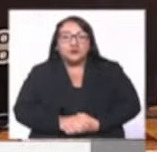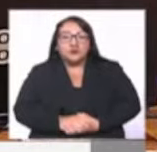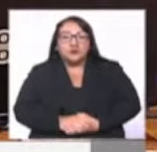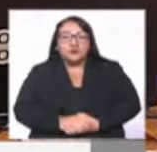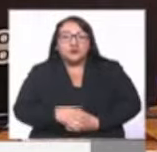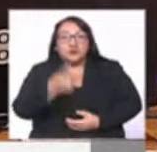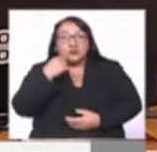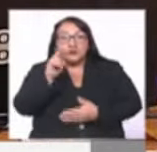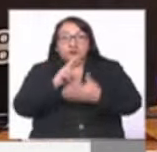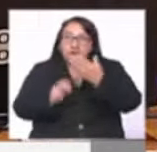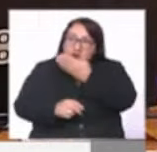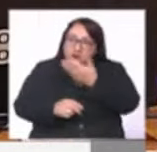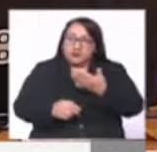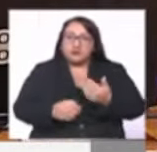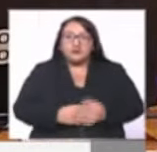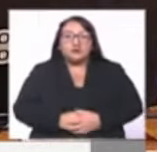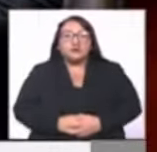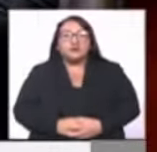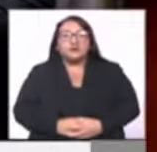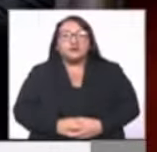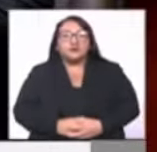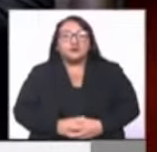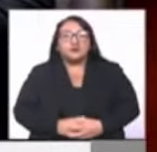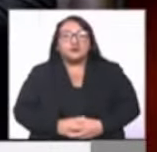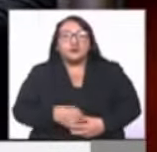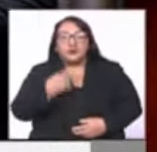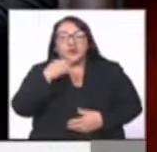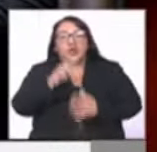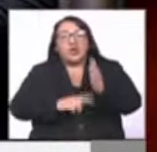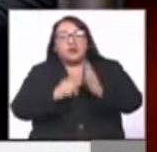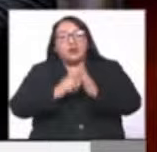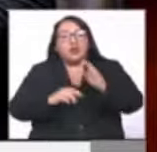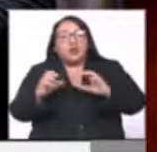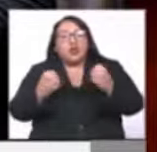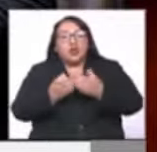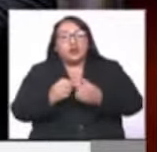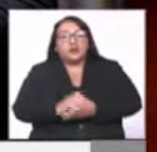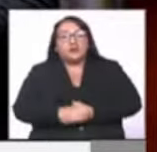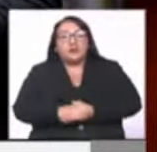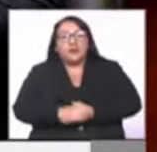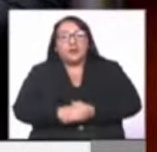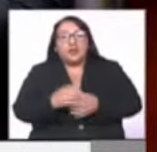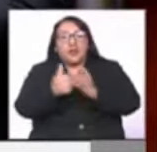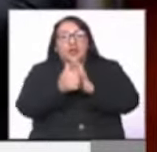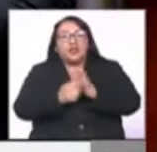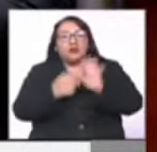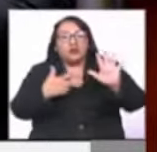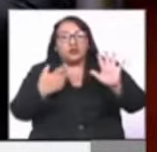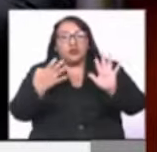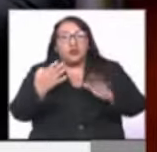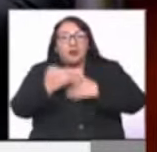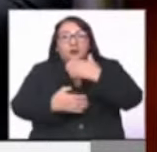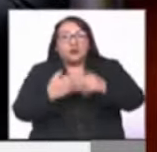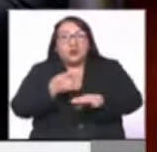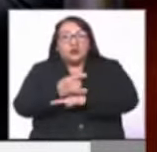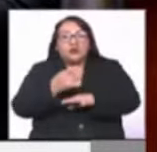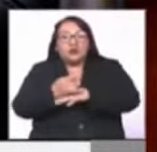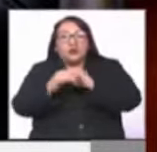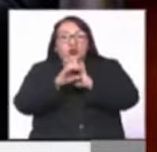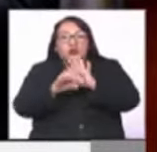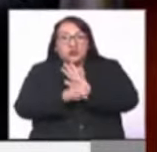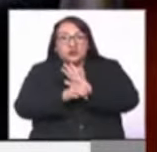señor relator de lectura reglamento del Congreso de la República artículo 89 procedimiento de acusación